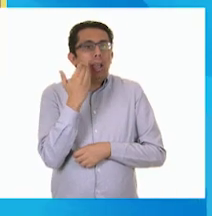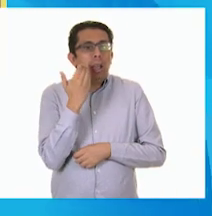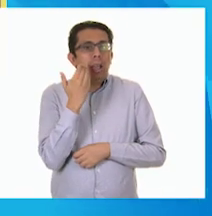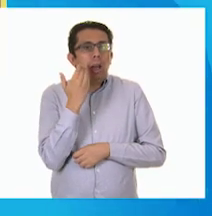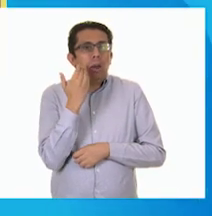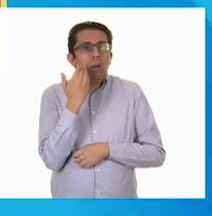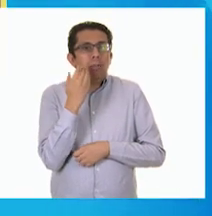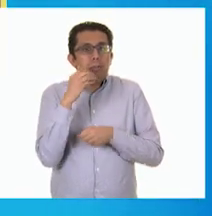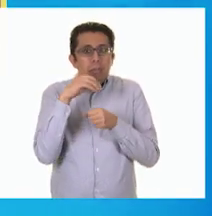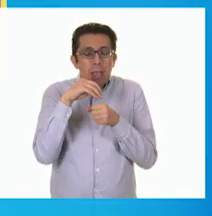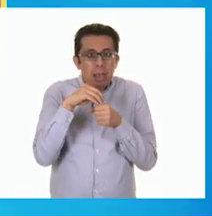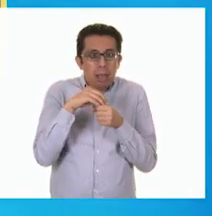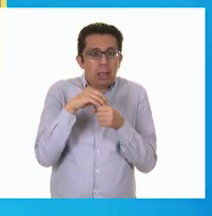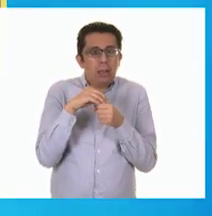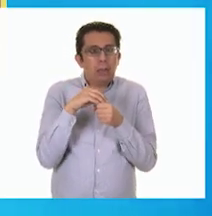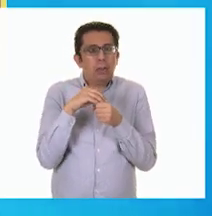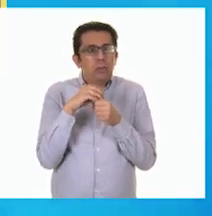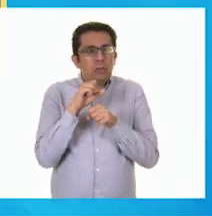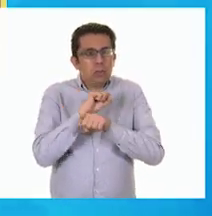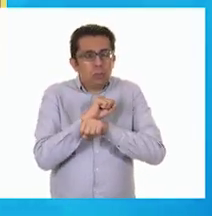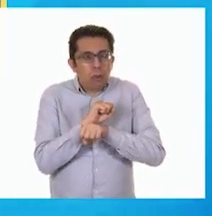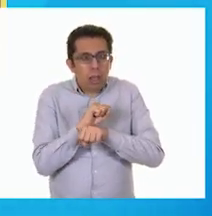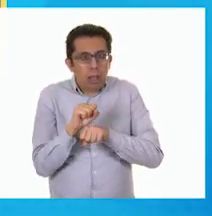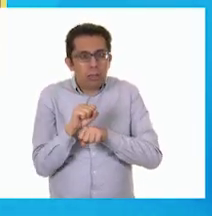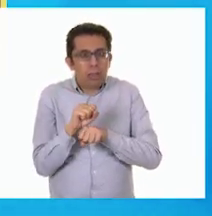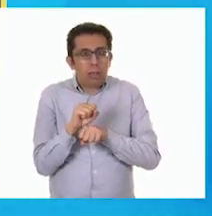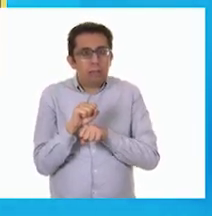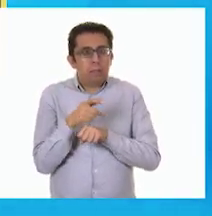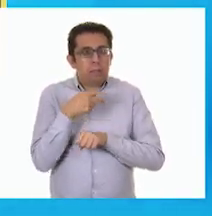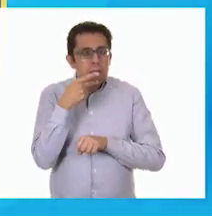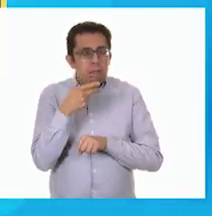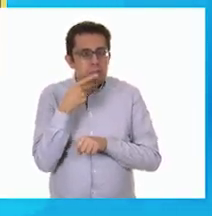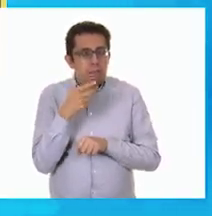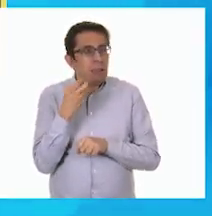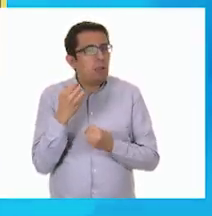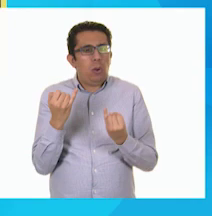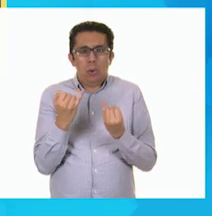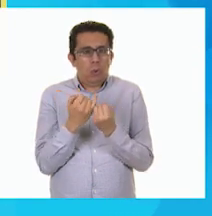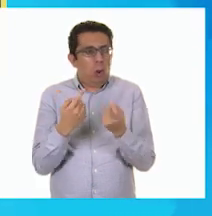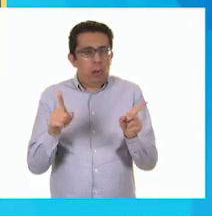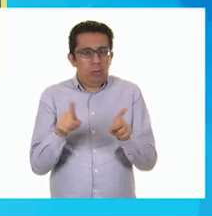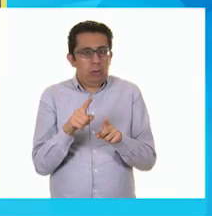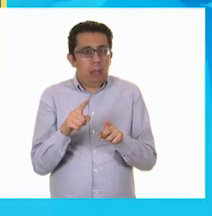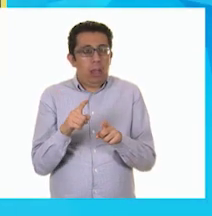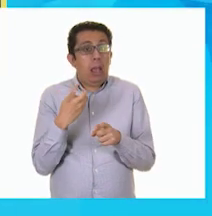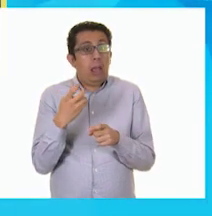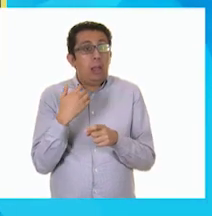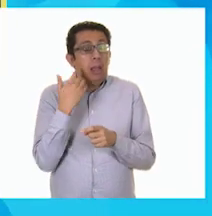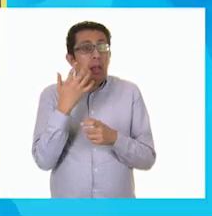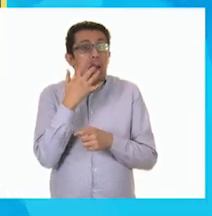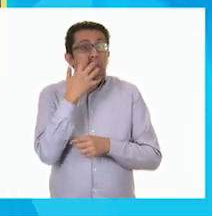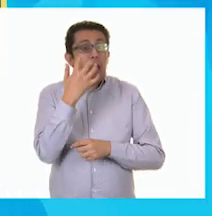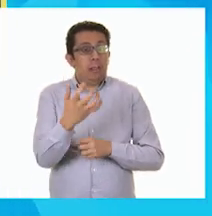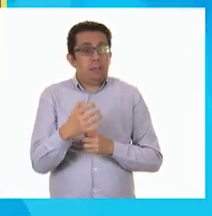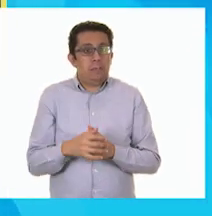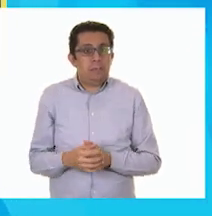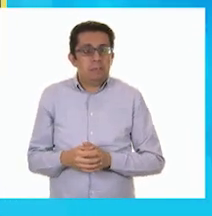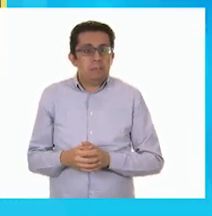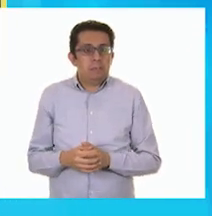nos escuche. Esto también pasa en la música. Aquí queremos gritar.